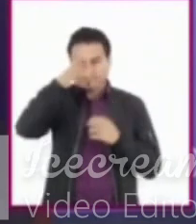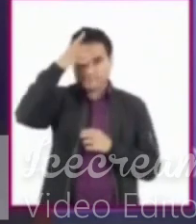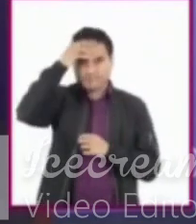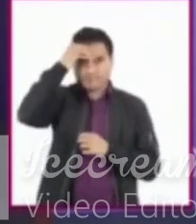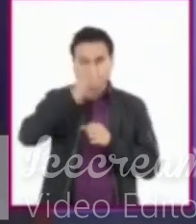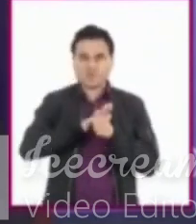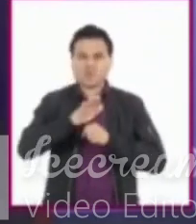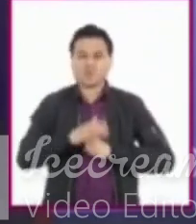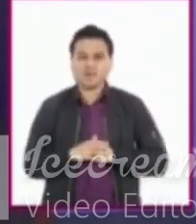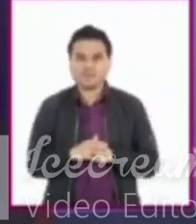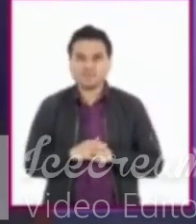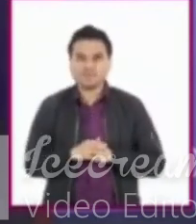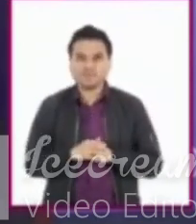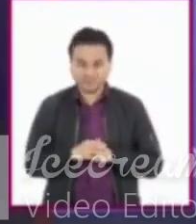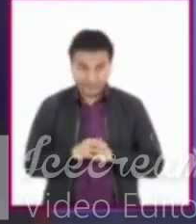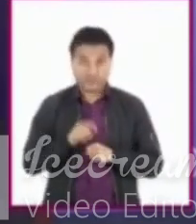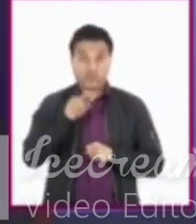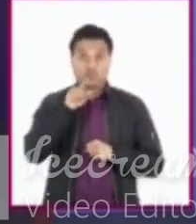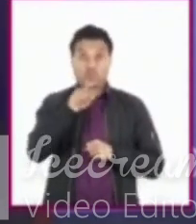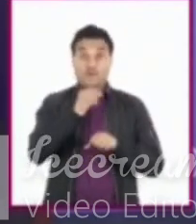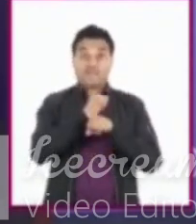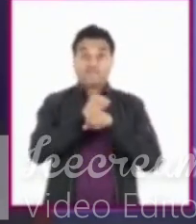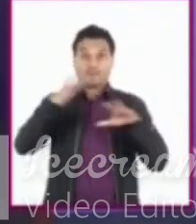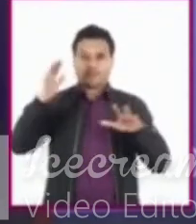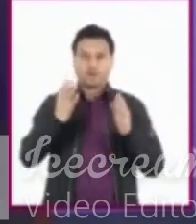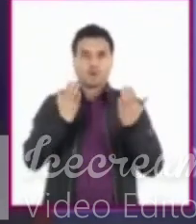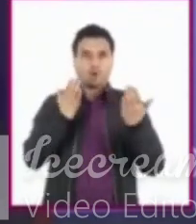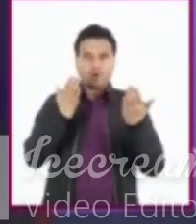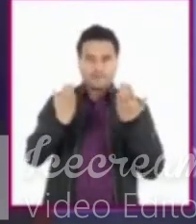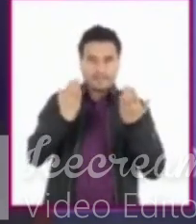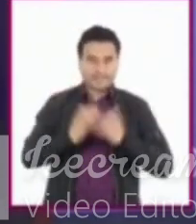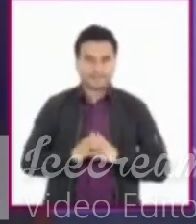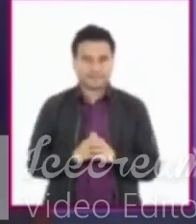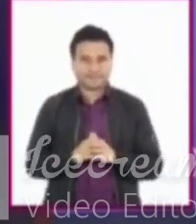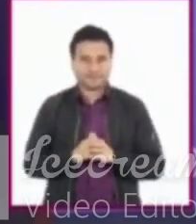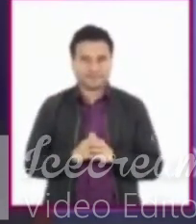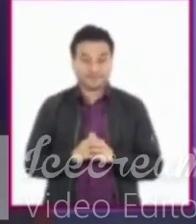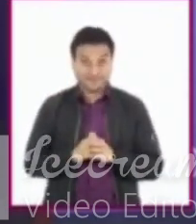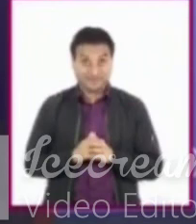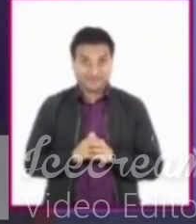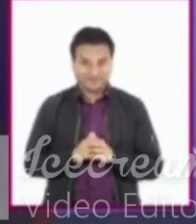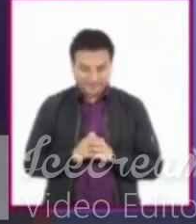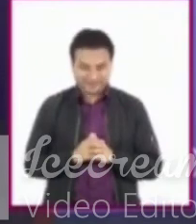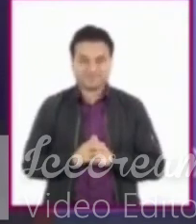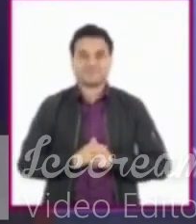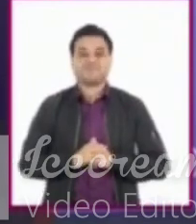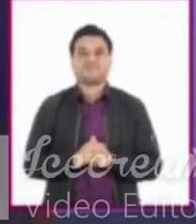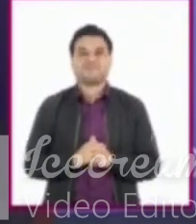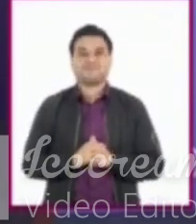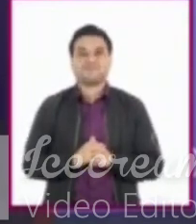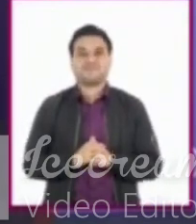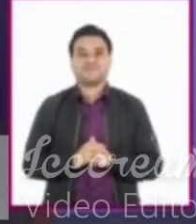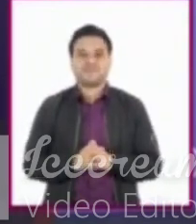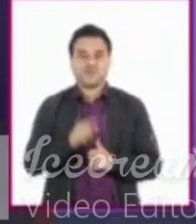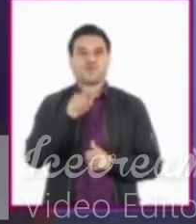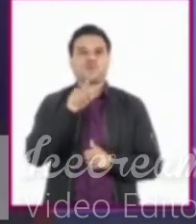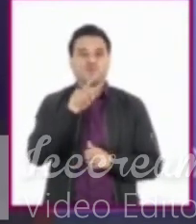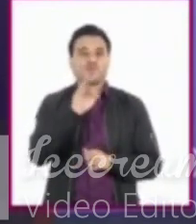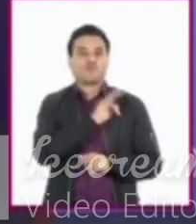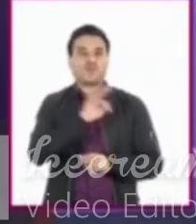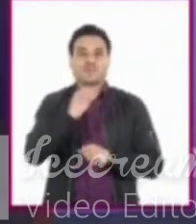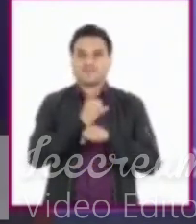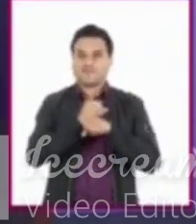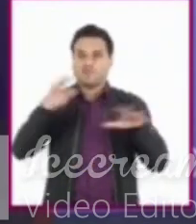contrastar la información obtenida en distintos textos y la integra para complementarla, para que cuenten con mayor